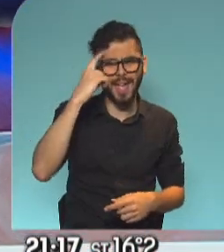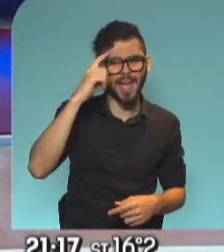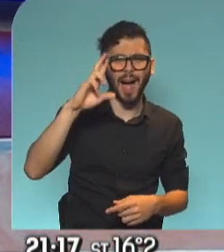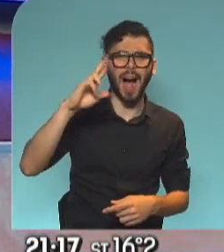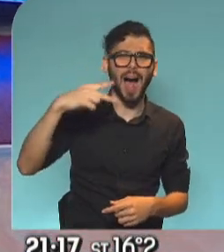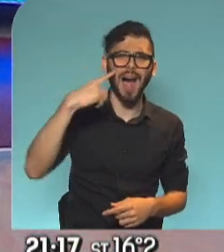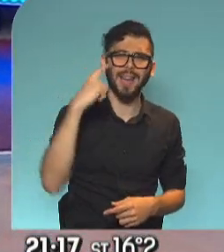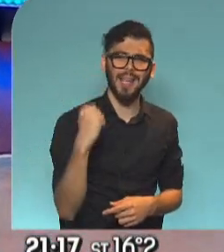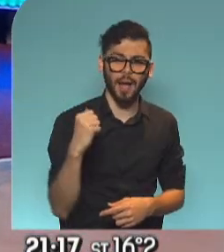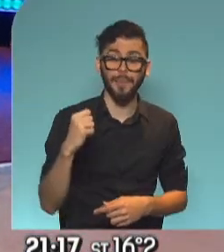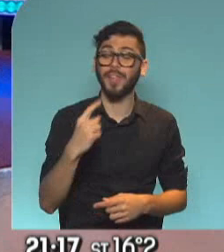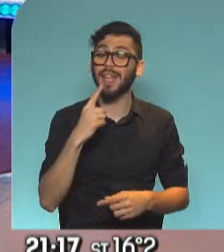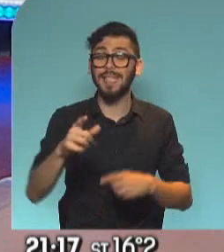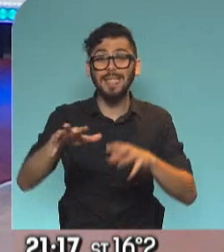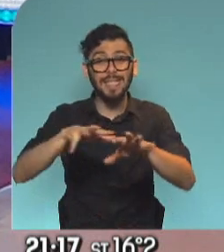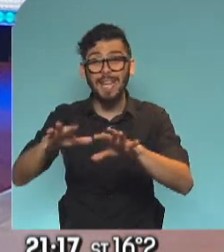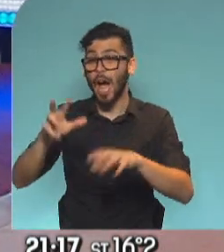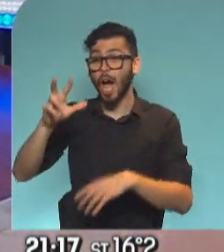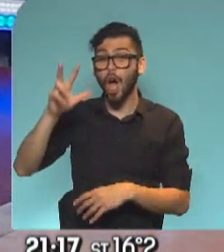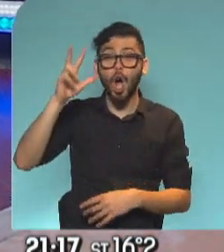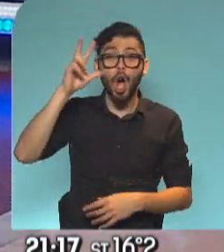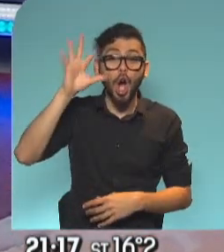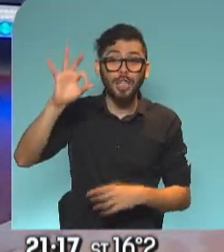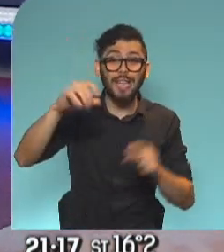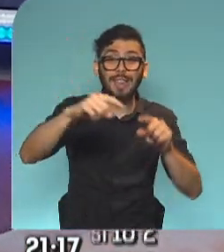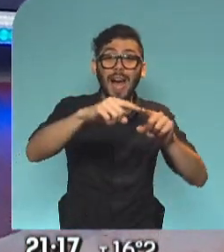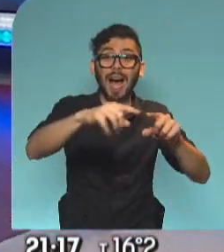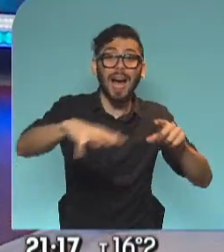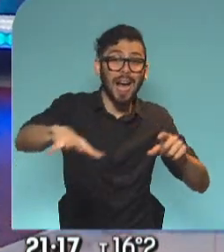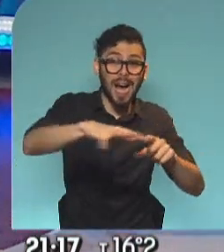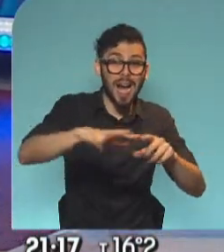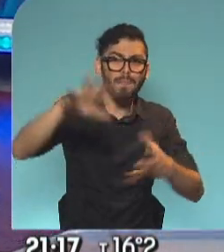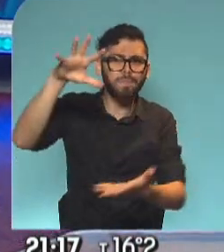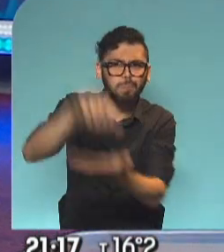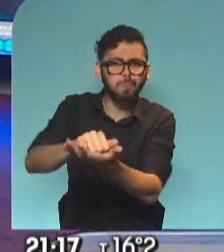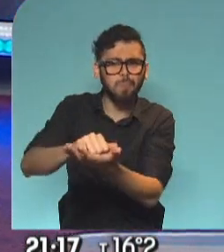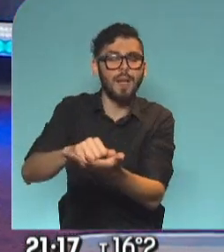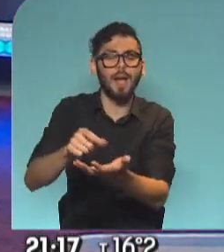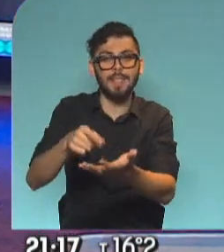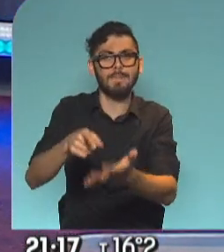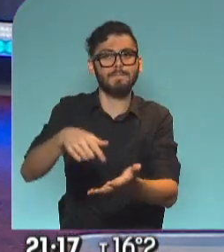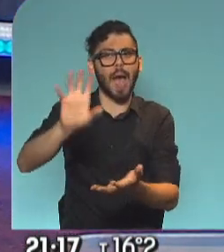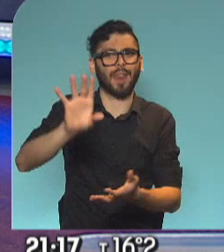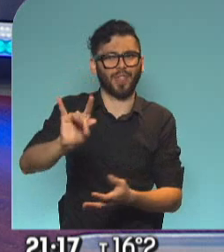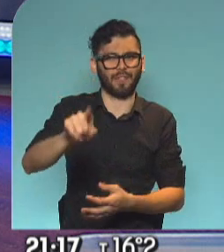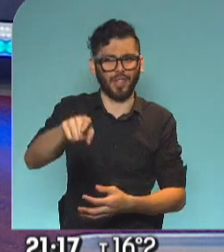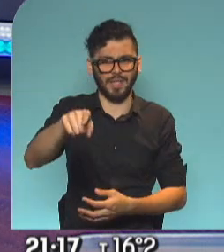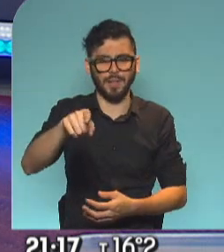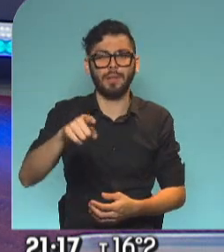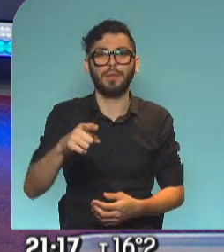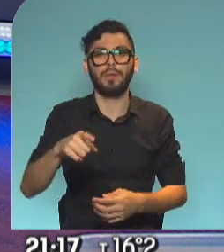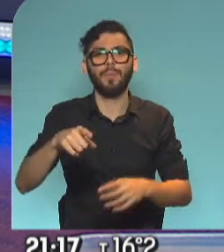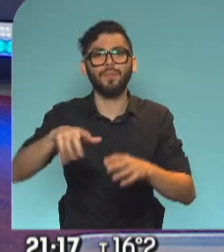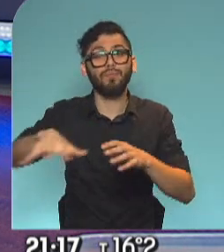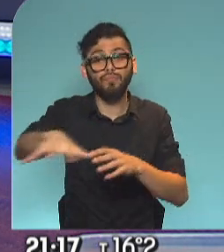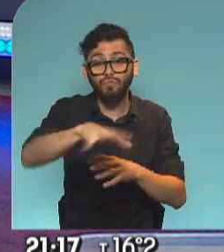como una de las más complejas de las 80 tierras que están tomadas y que están judicializadas en este momento en el ámbito de la Provincia de Buenos Aires. Allí